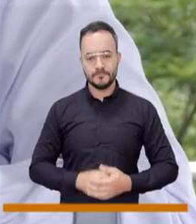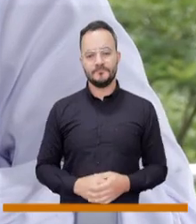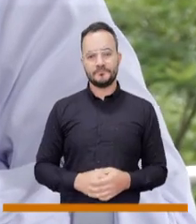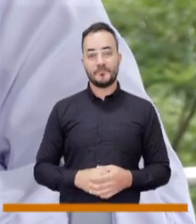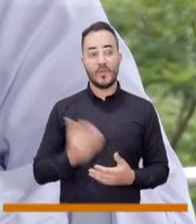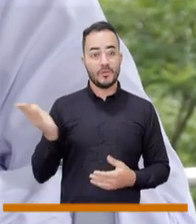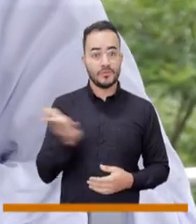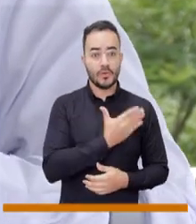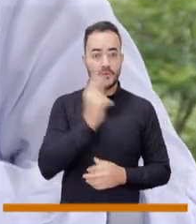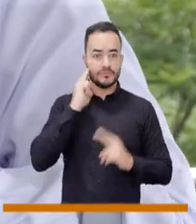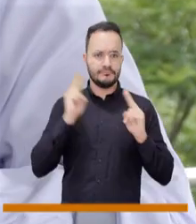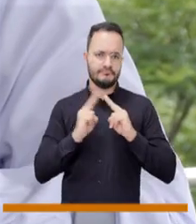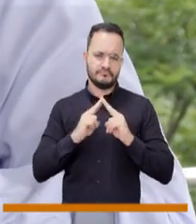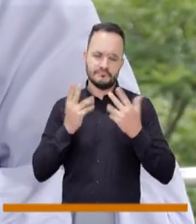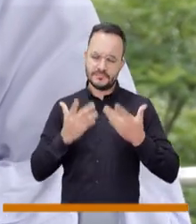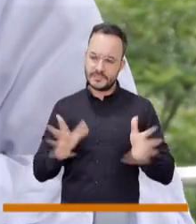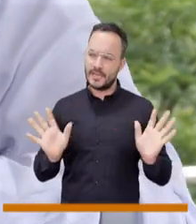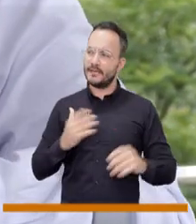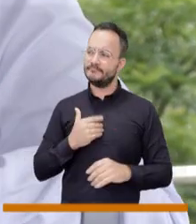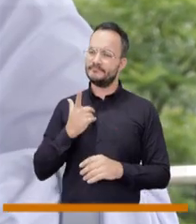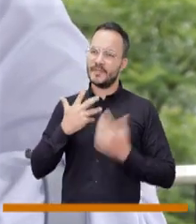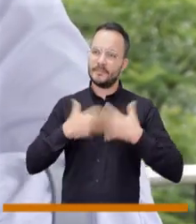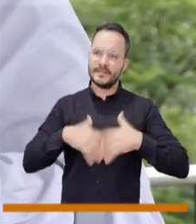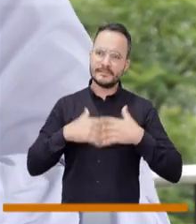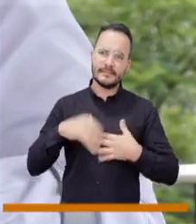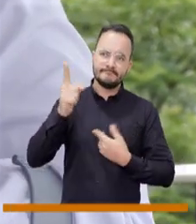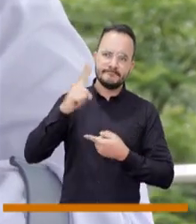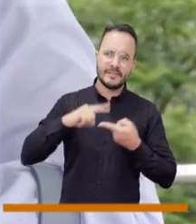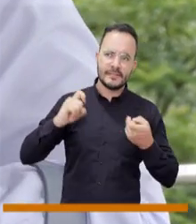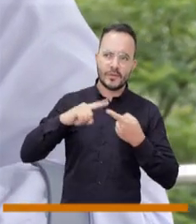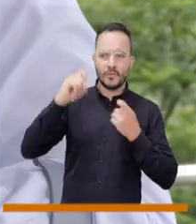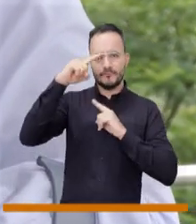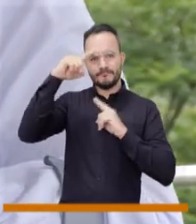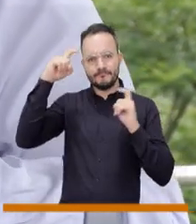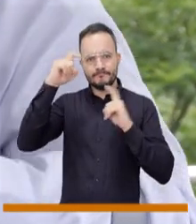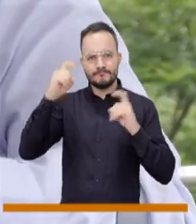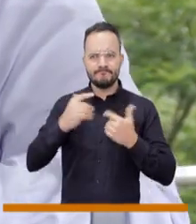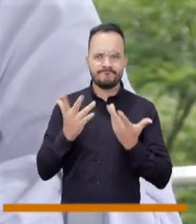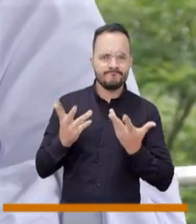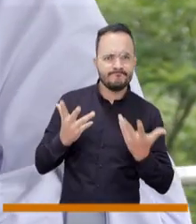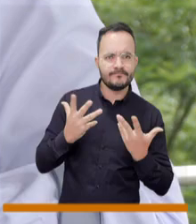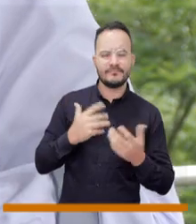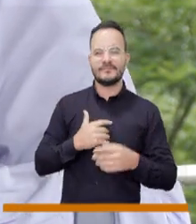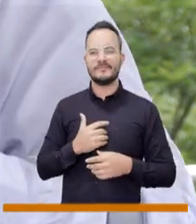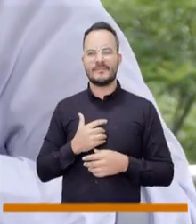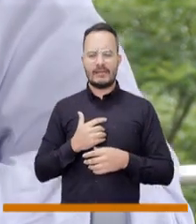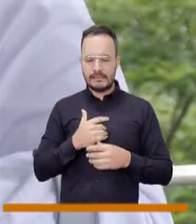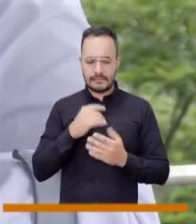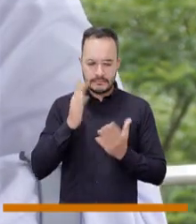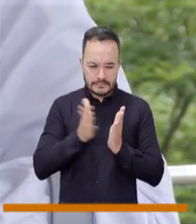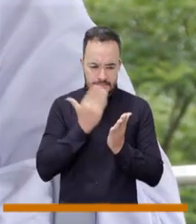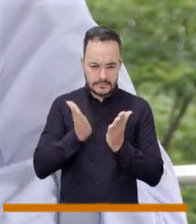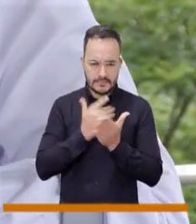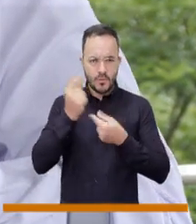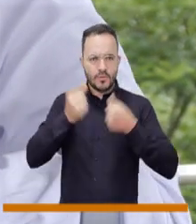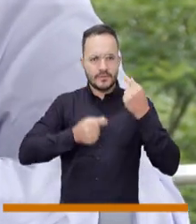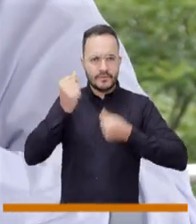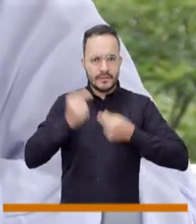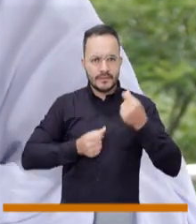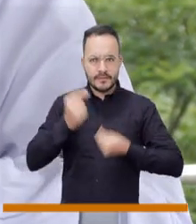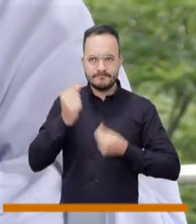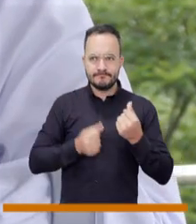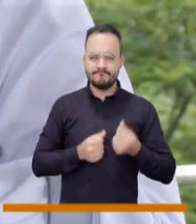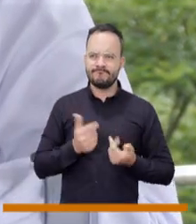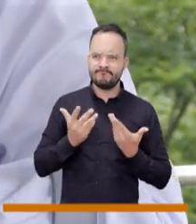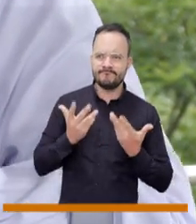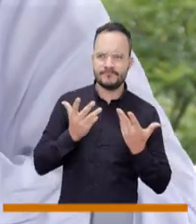saben, por la situación de la empresa Tigo Une, que se tuvo que registrar el deterioro en los libros contables, pues